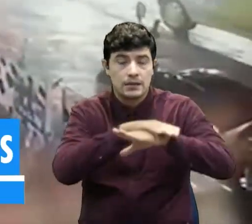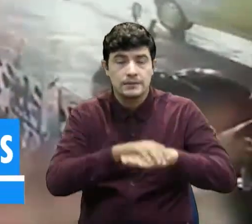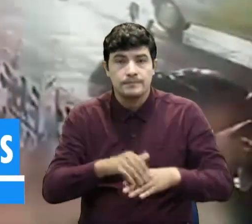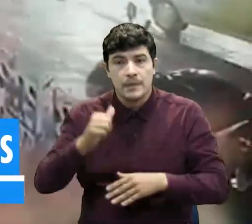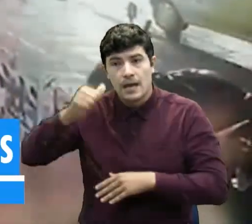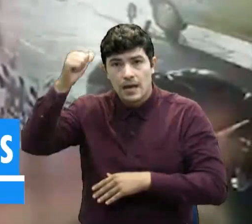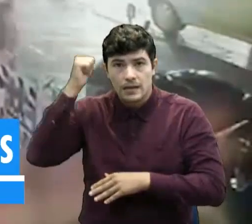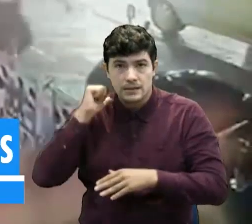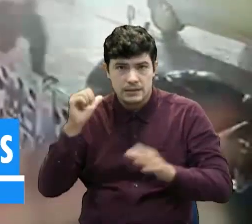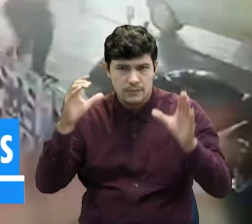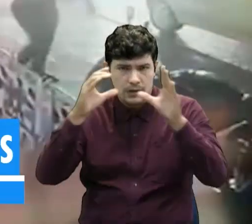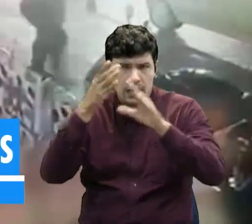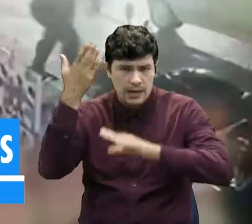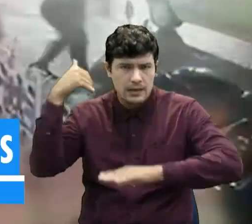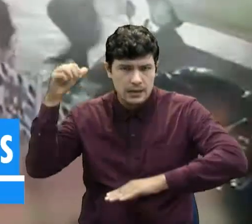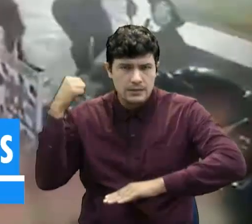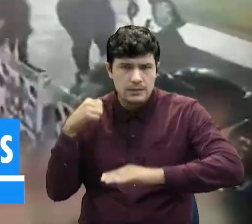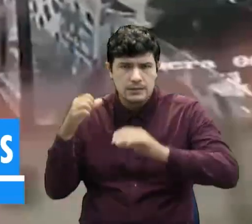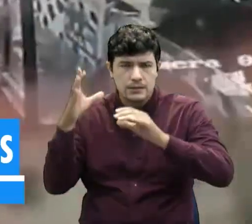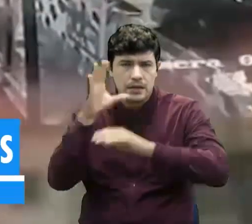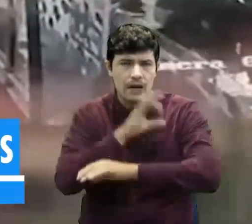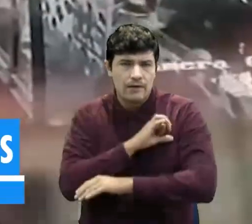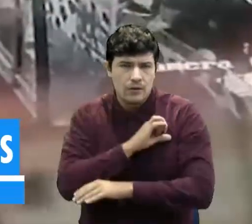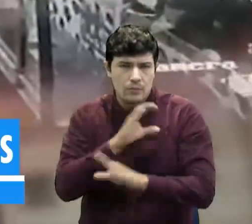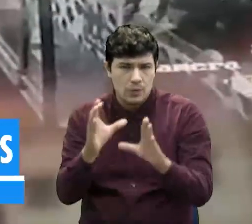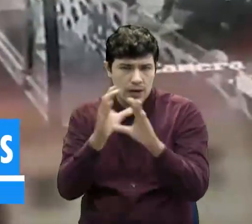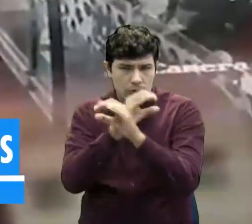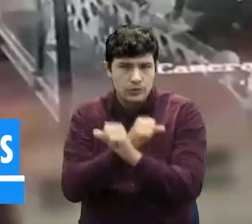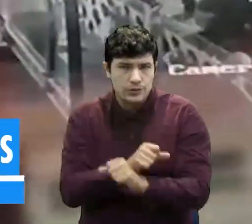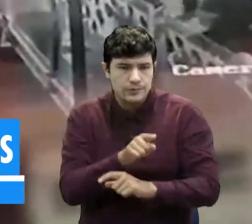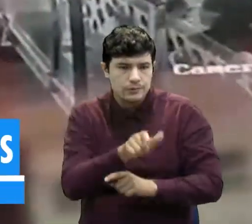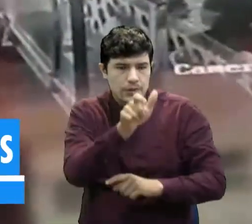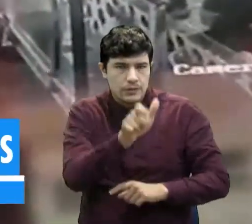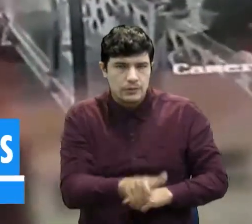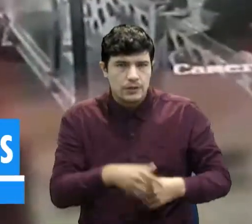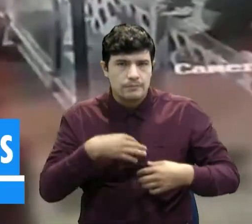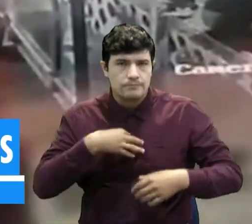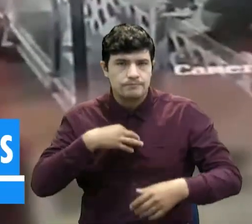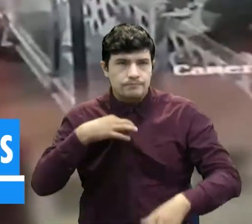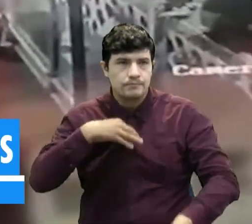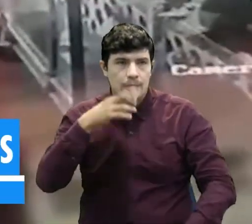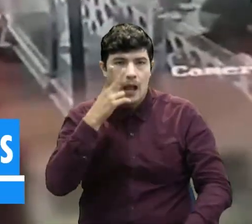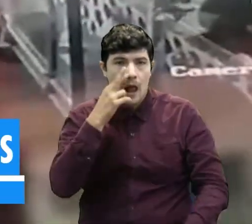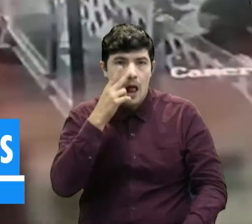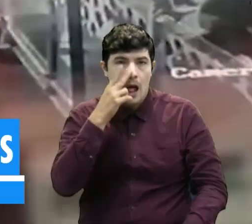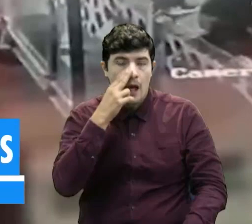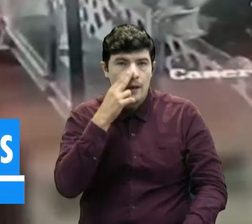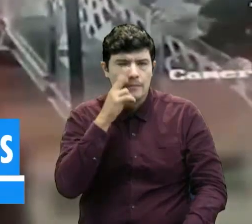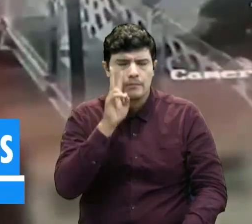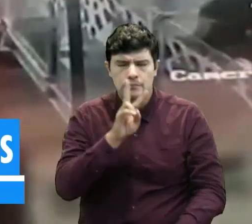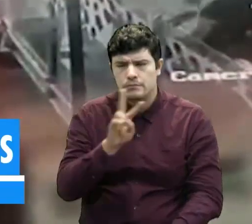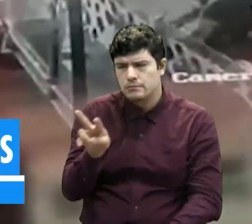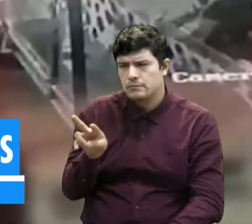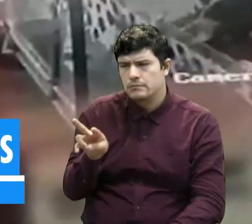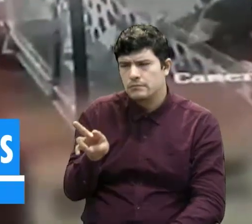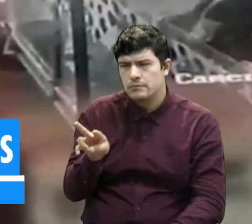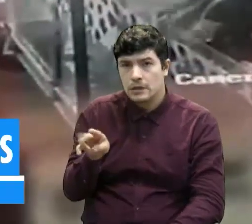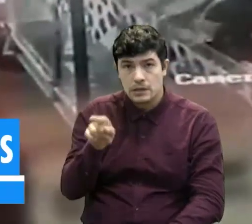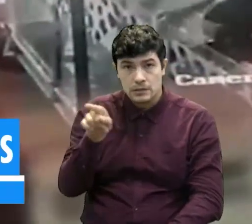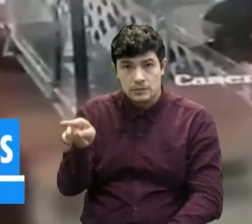sábado. Un ciudadano que portaba camiseta del equipo del Nacional observa a